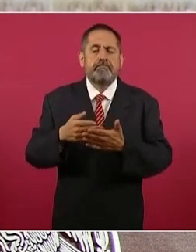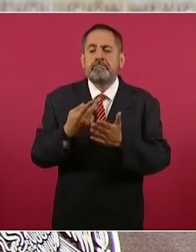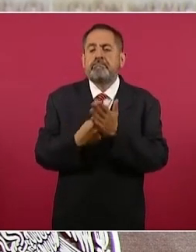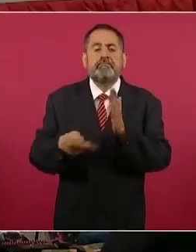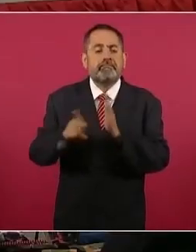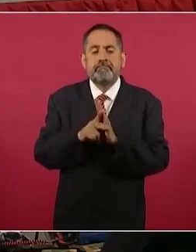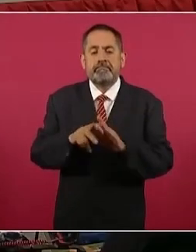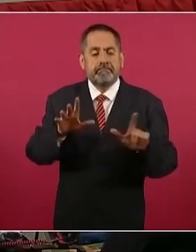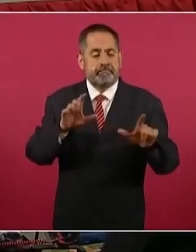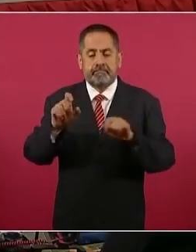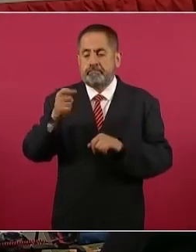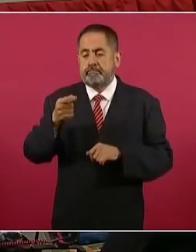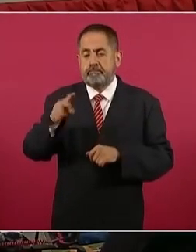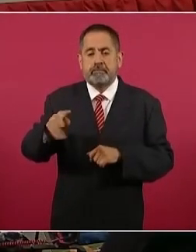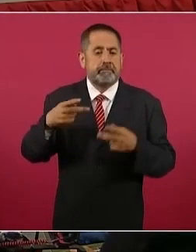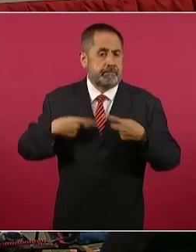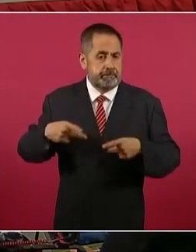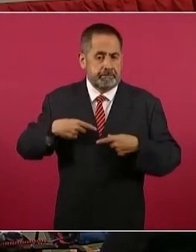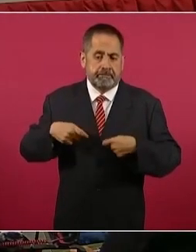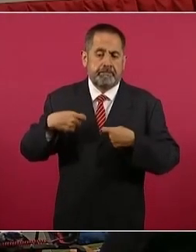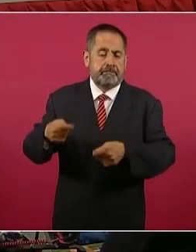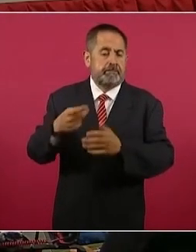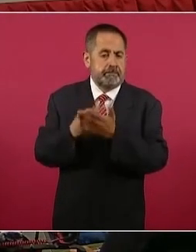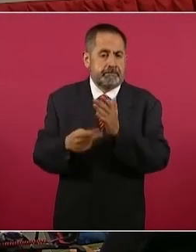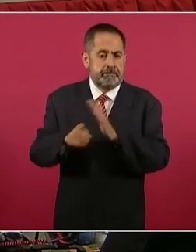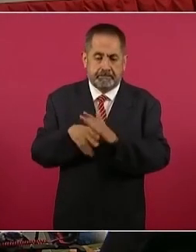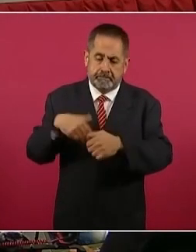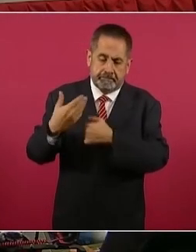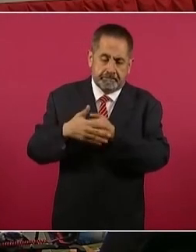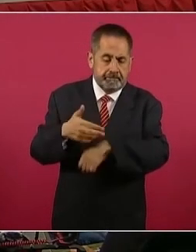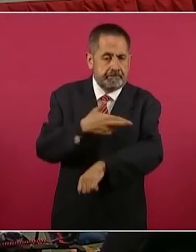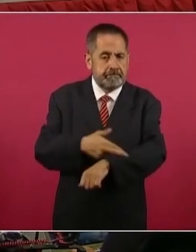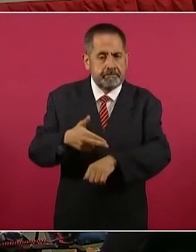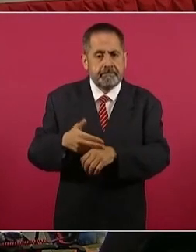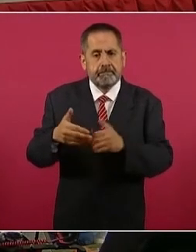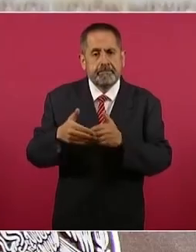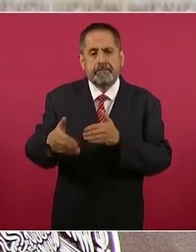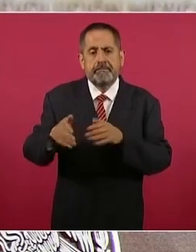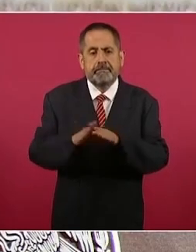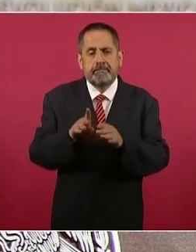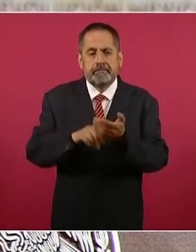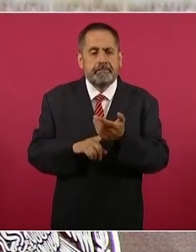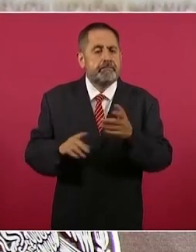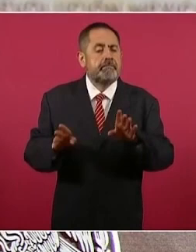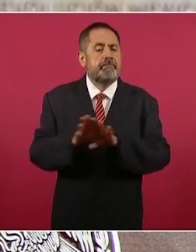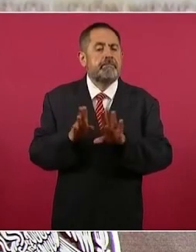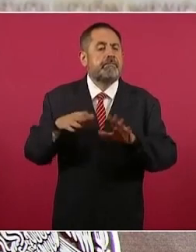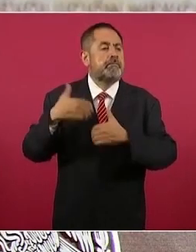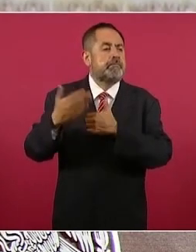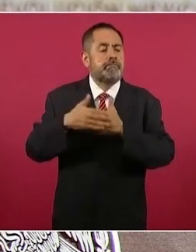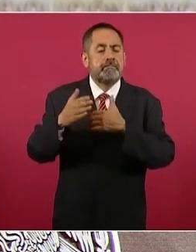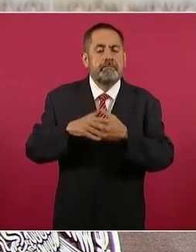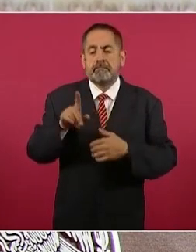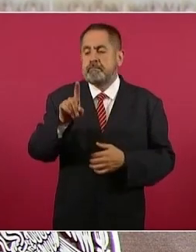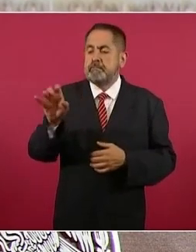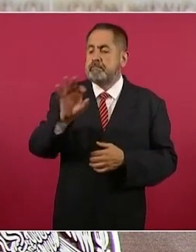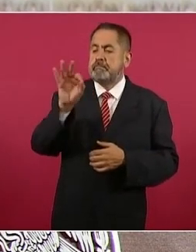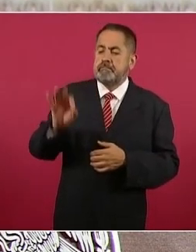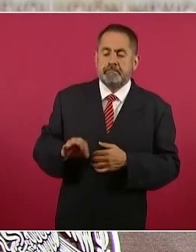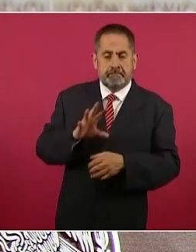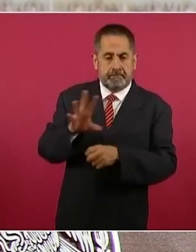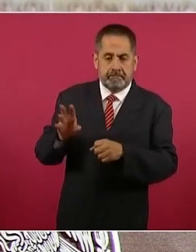729 personas al momento de entregar ya estás basificaciones estaríamos cumpliendo el 100% de esta